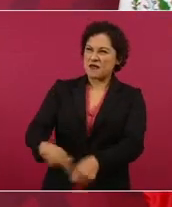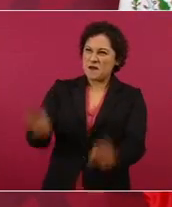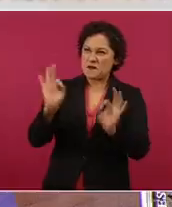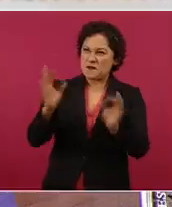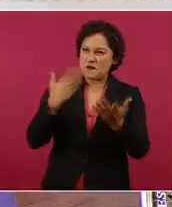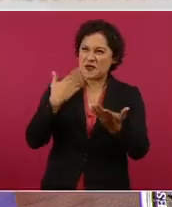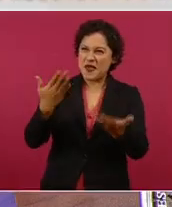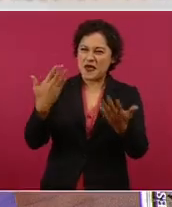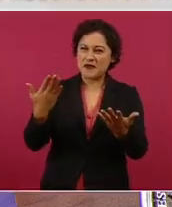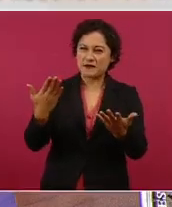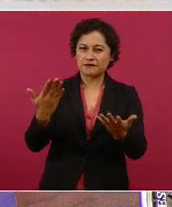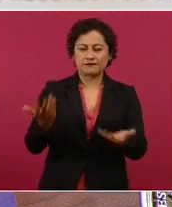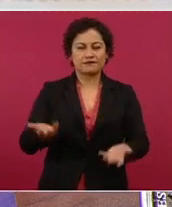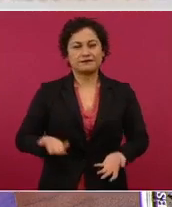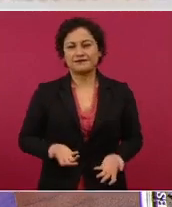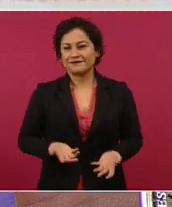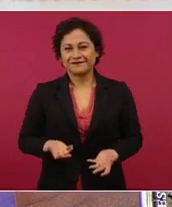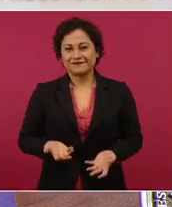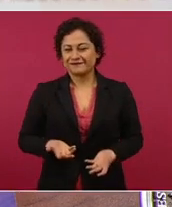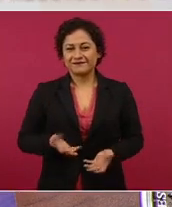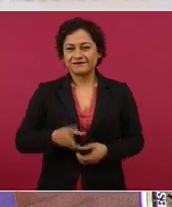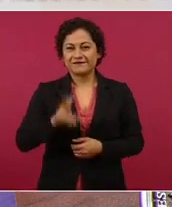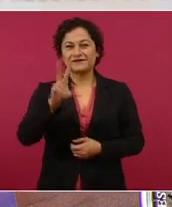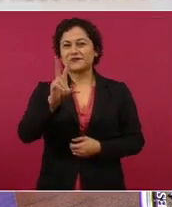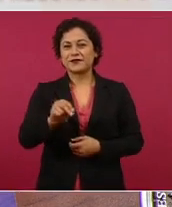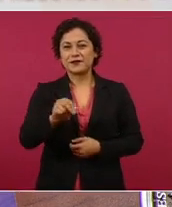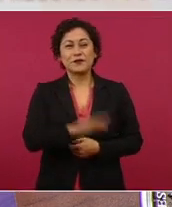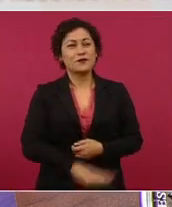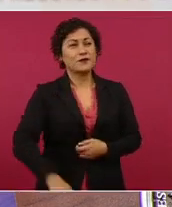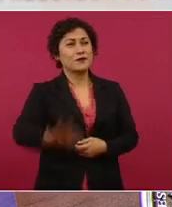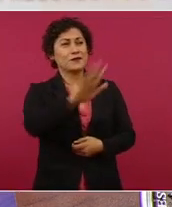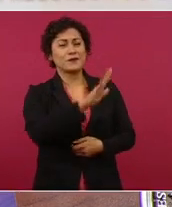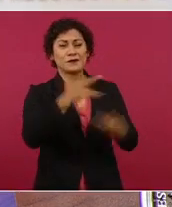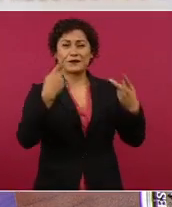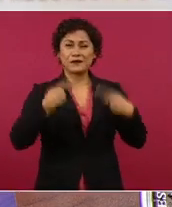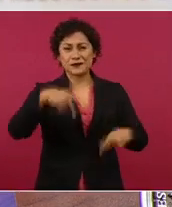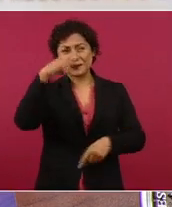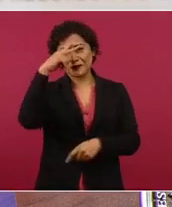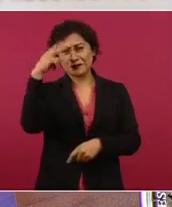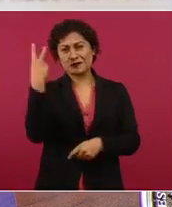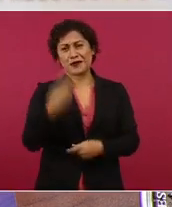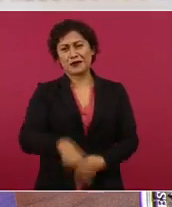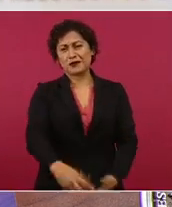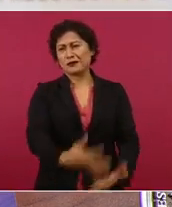No, si nuestro pueblo es puro corazón,